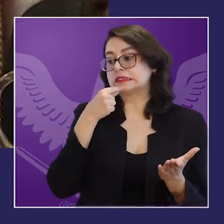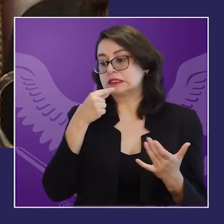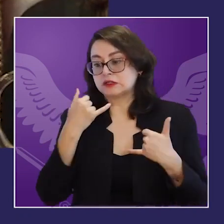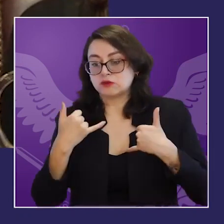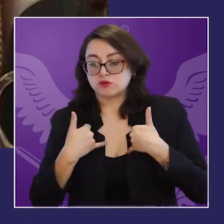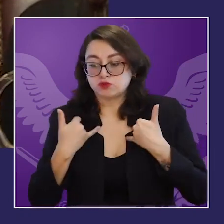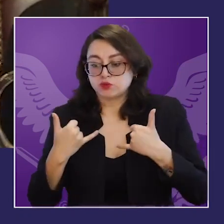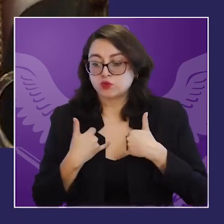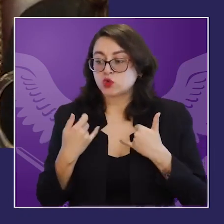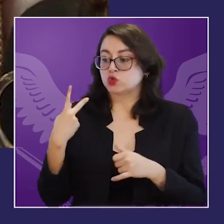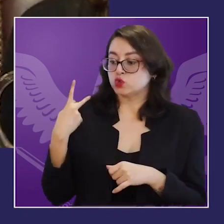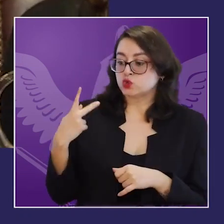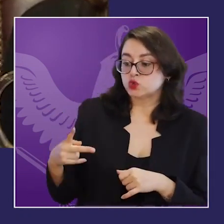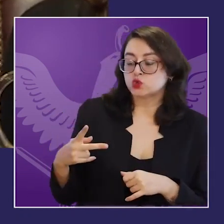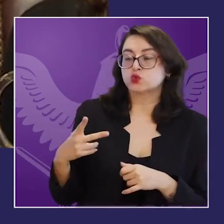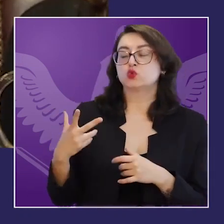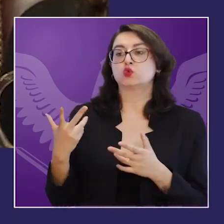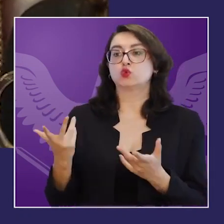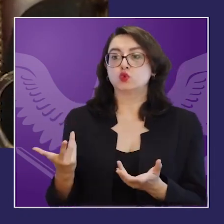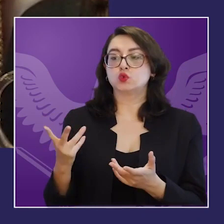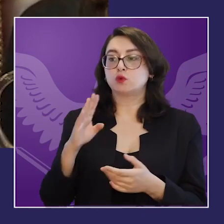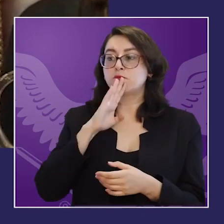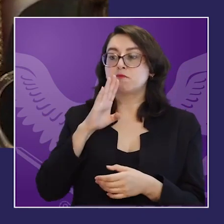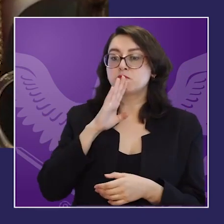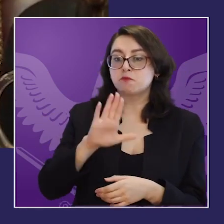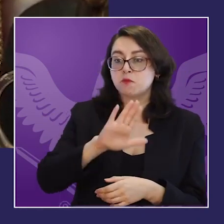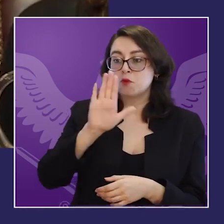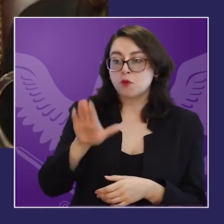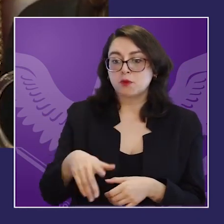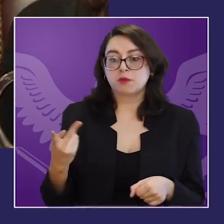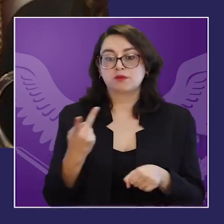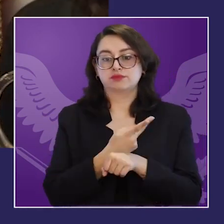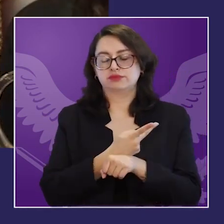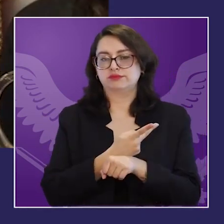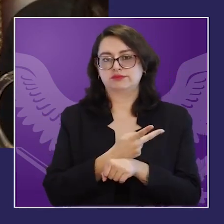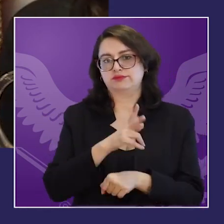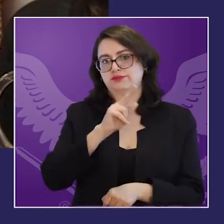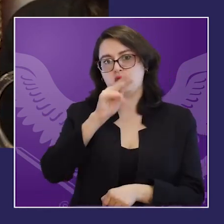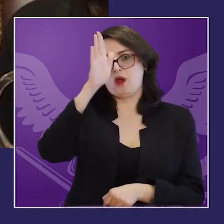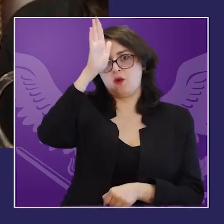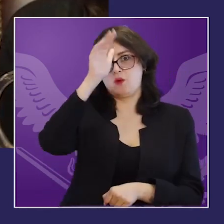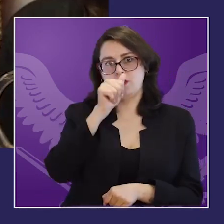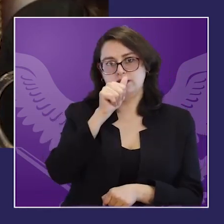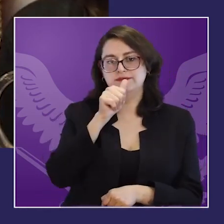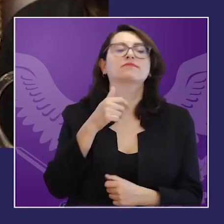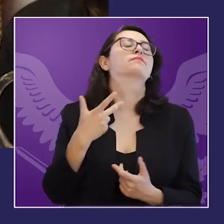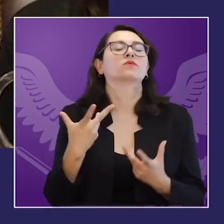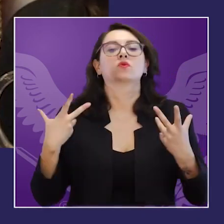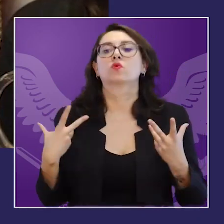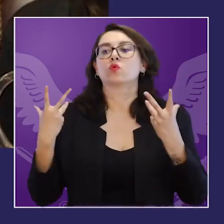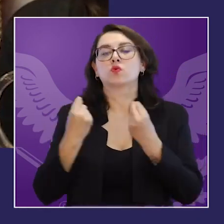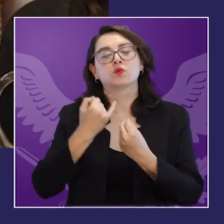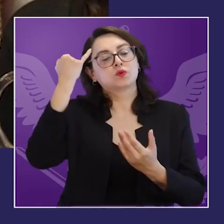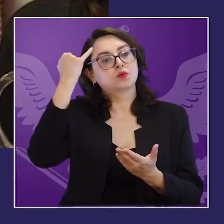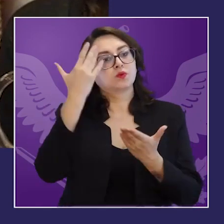femicidio, fue sancionada por unanimidad en la legislatura de la Ciudad de Buenos Aires. Esta iniciativa fue un trabajo conjunto entre la Casa